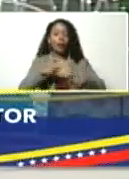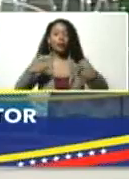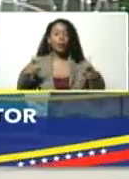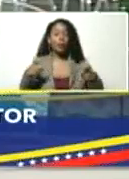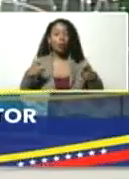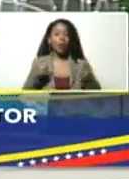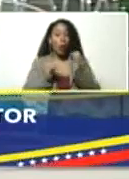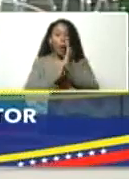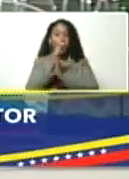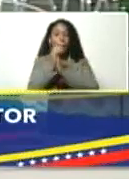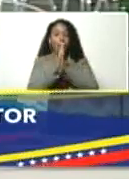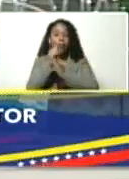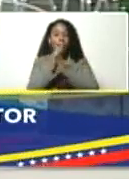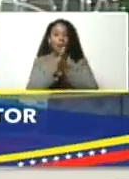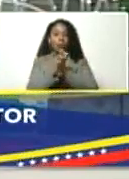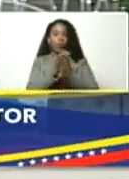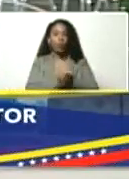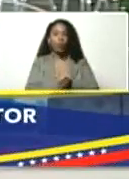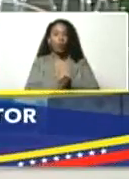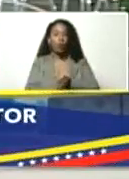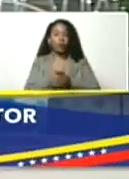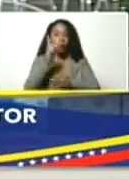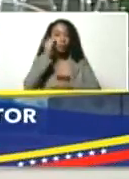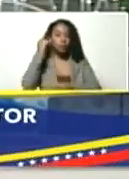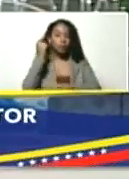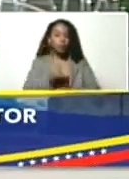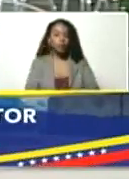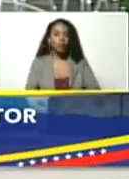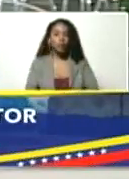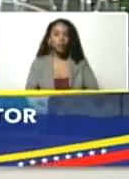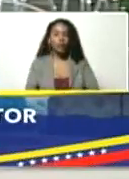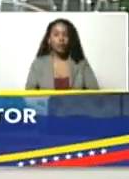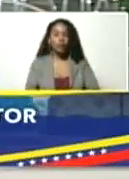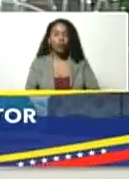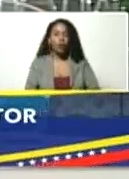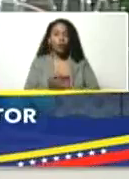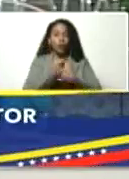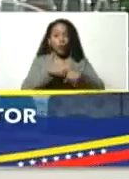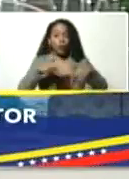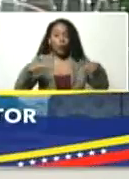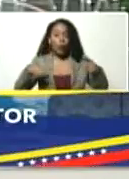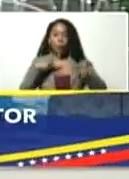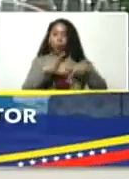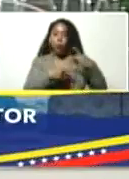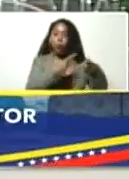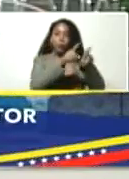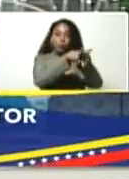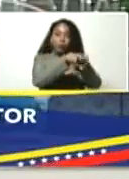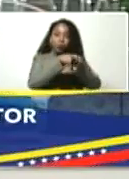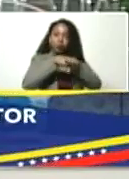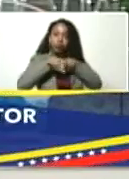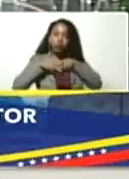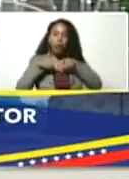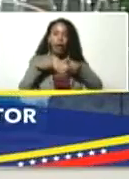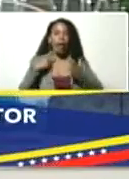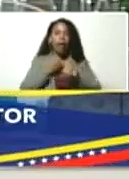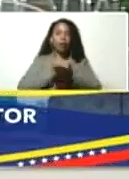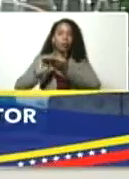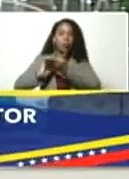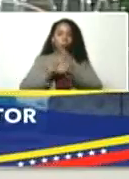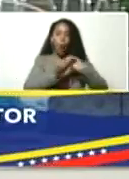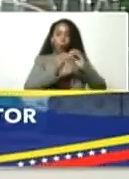los emprendimientos, los emprendedores, las emprendedoras, lo que es el crecimiento de la producción agrícola, lo que es la